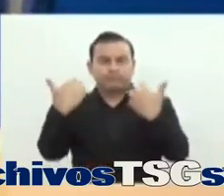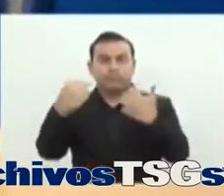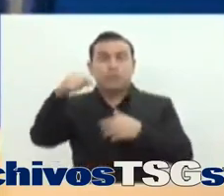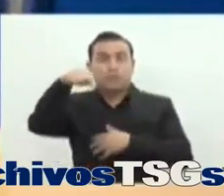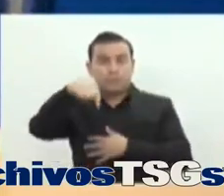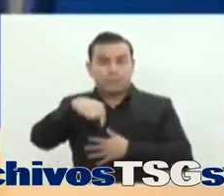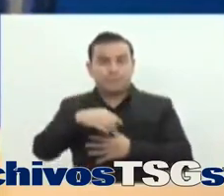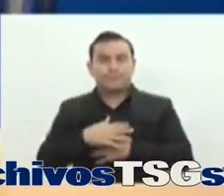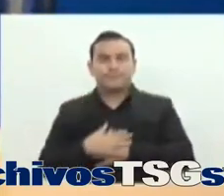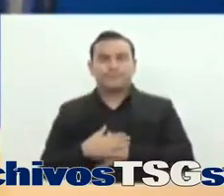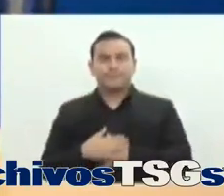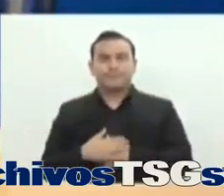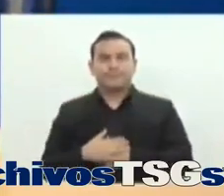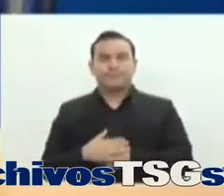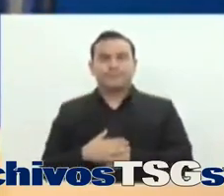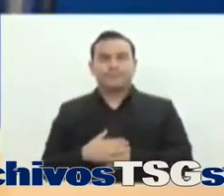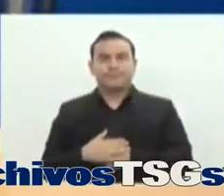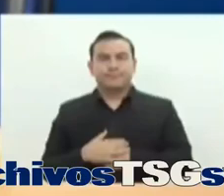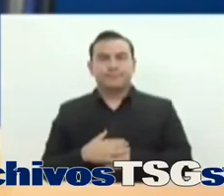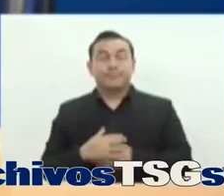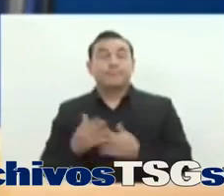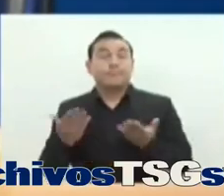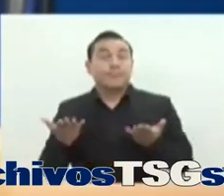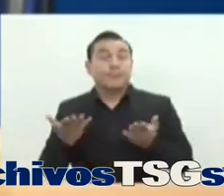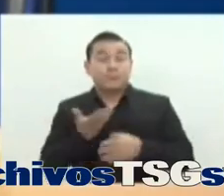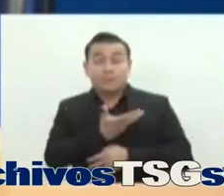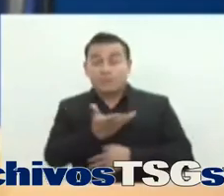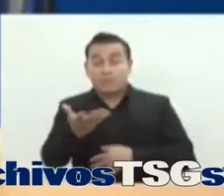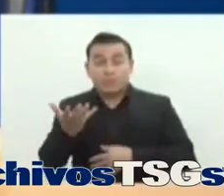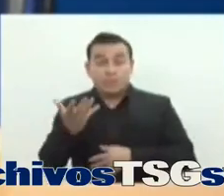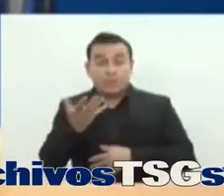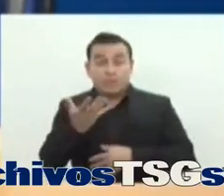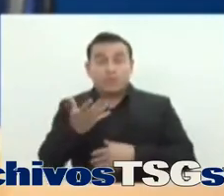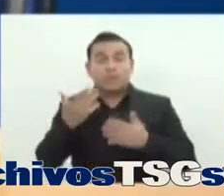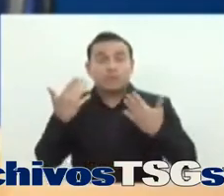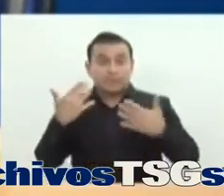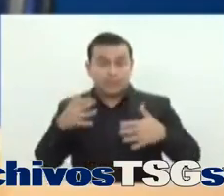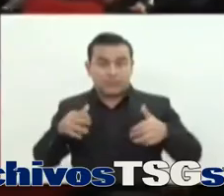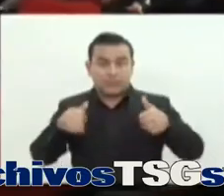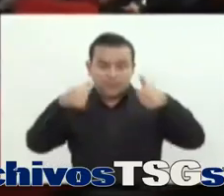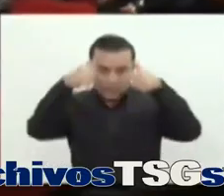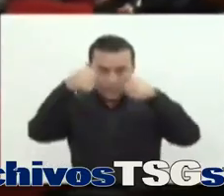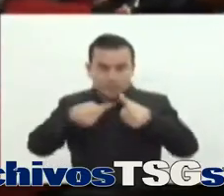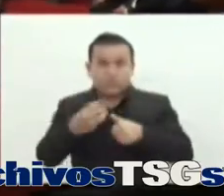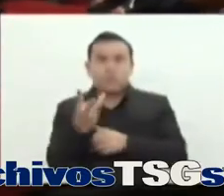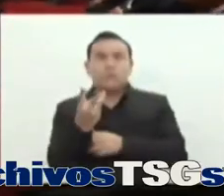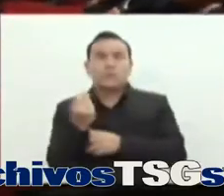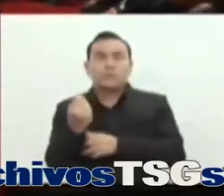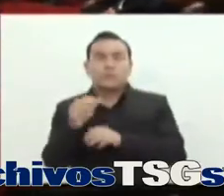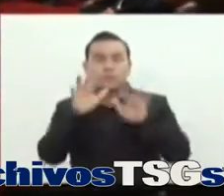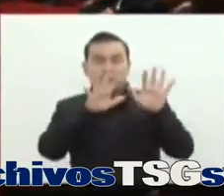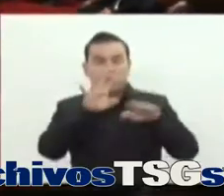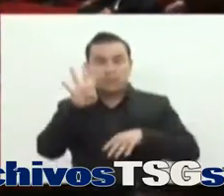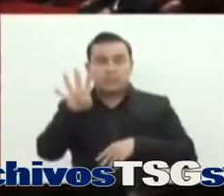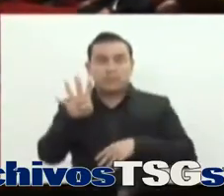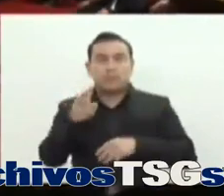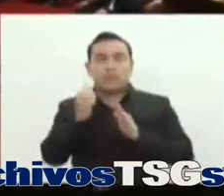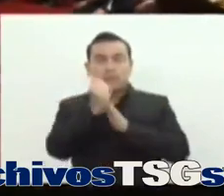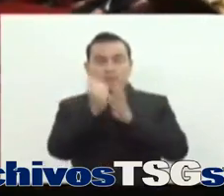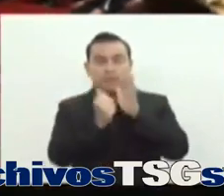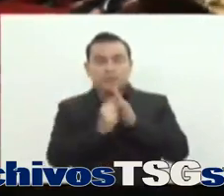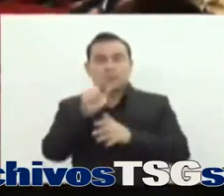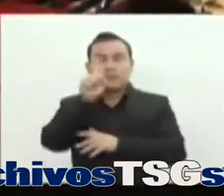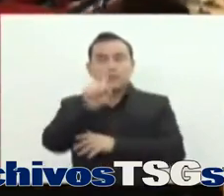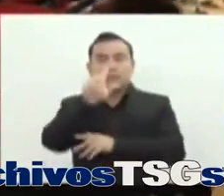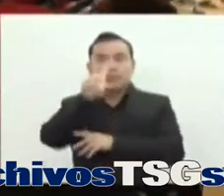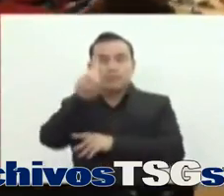día. De conformidad con lo establecido en el numeral 14 del artículo